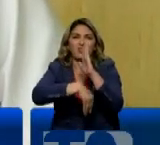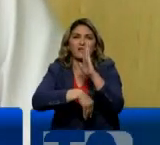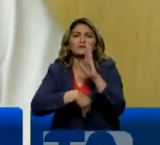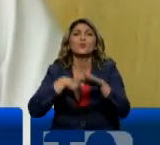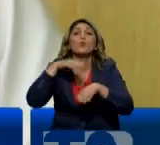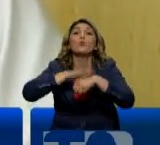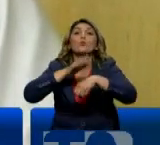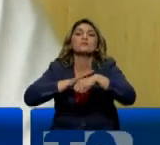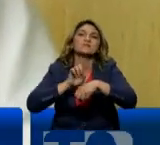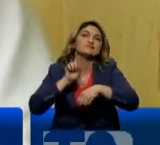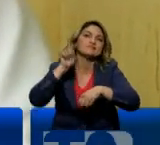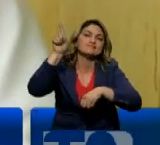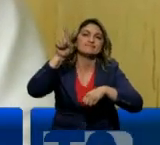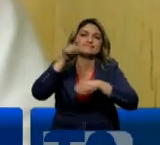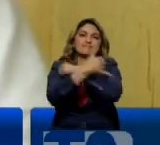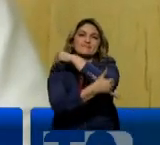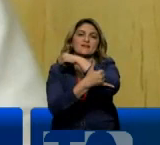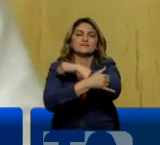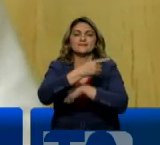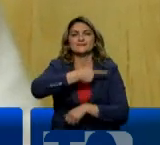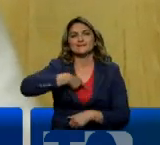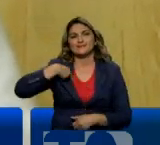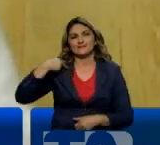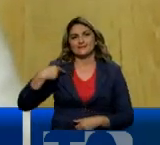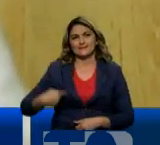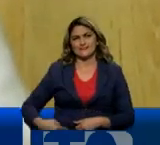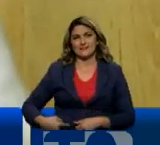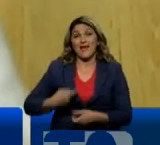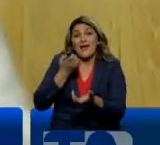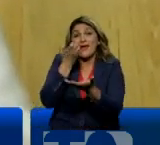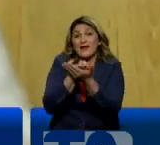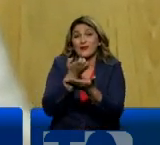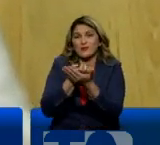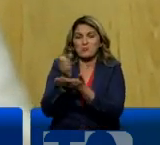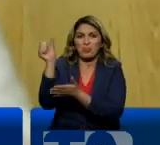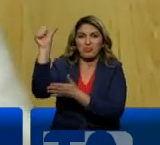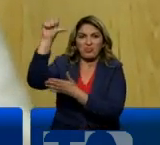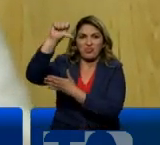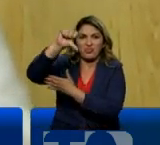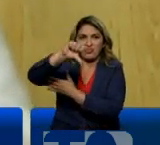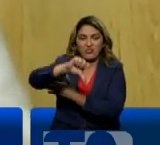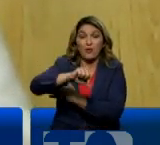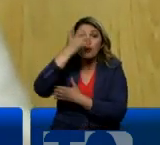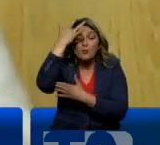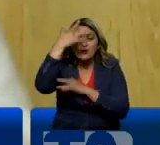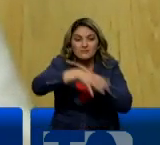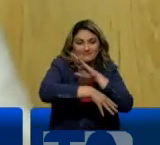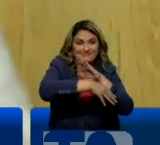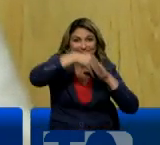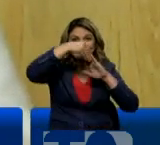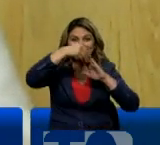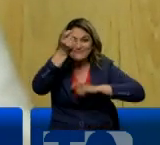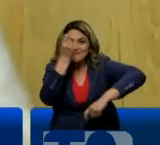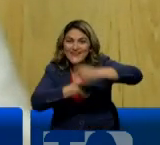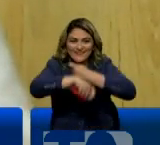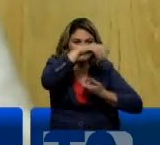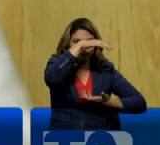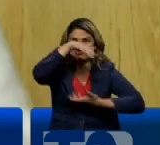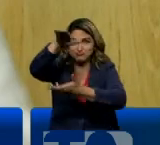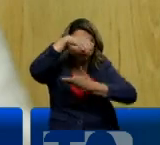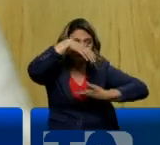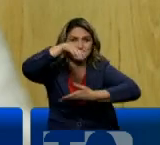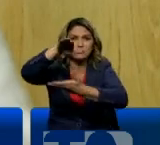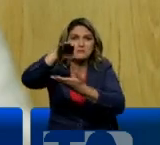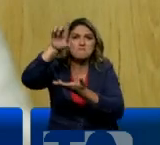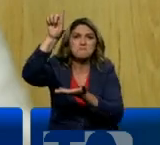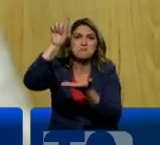China, que ha derivado en un descenso en el precio del barril de petróleo y potencialmente en nuestras principales